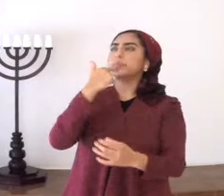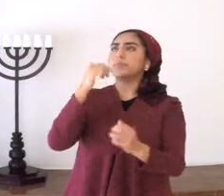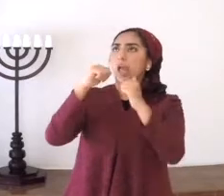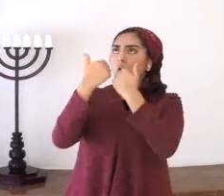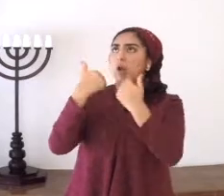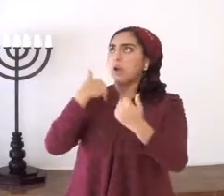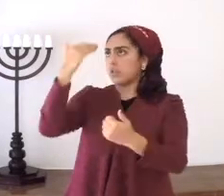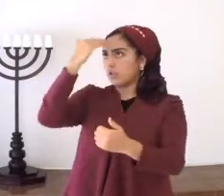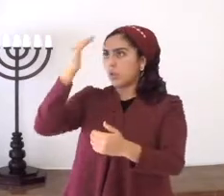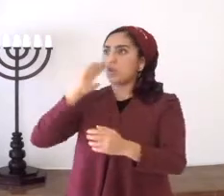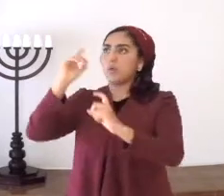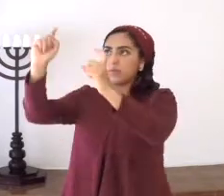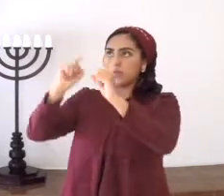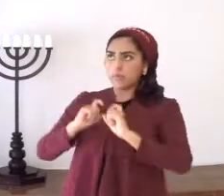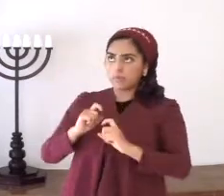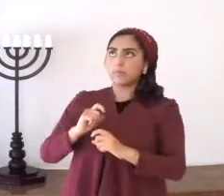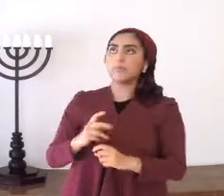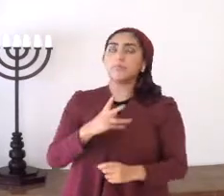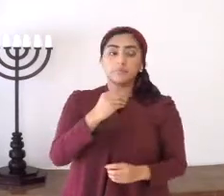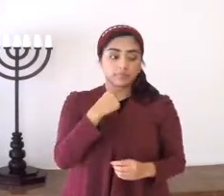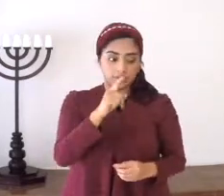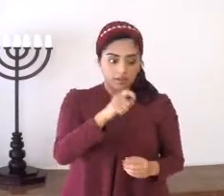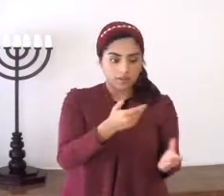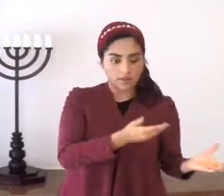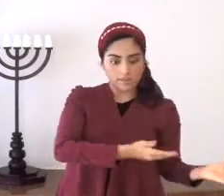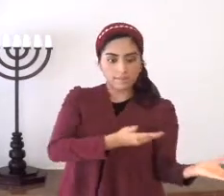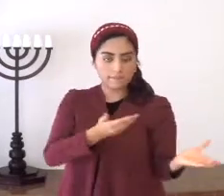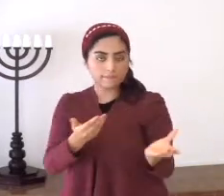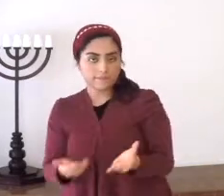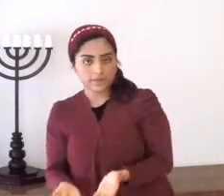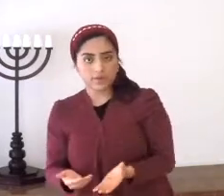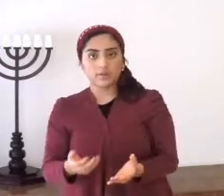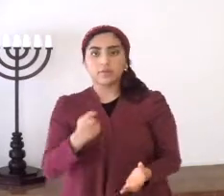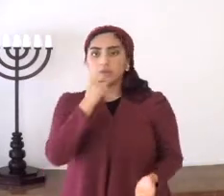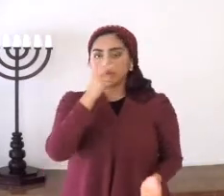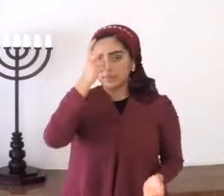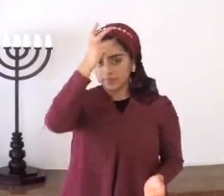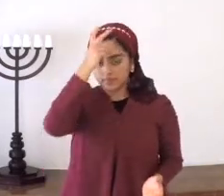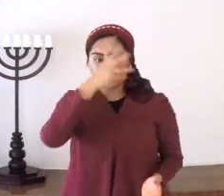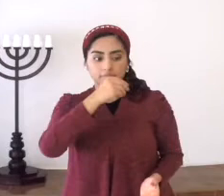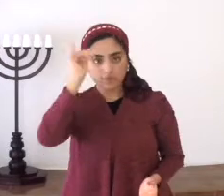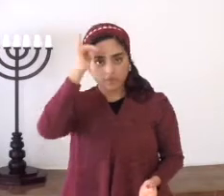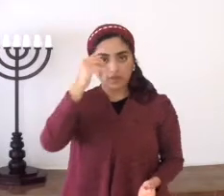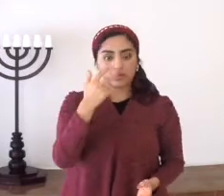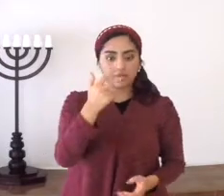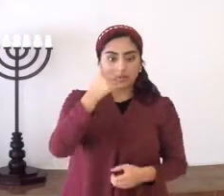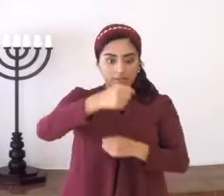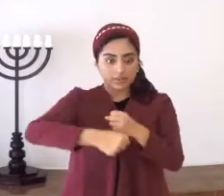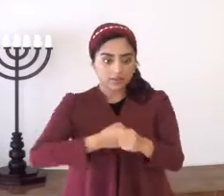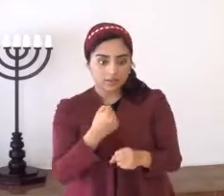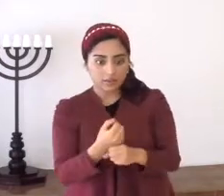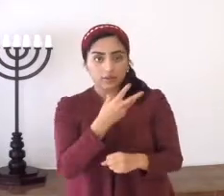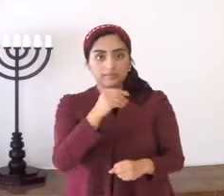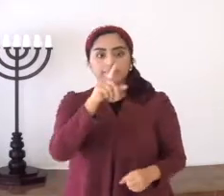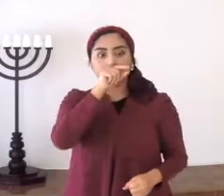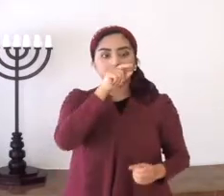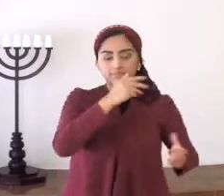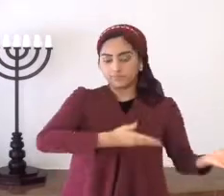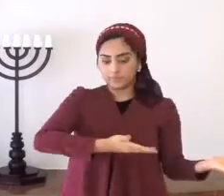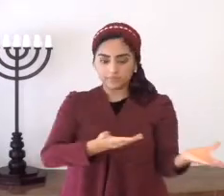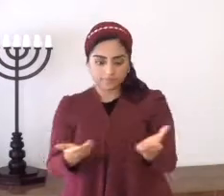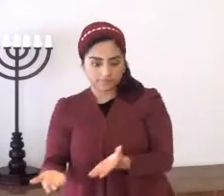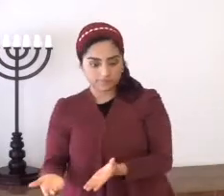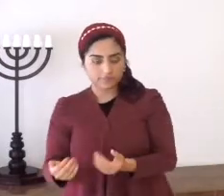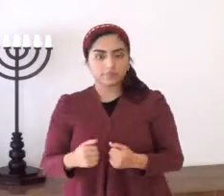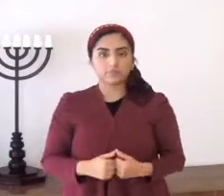Yahweh, ¿en qué conoceré que la he de heredar? Y le dijo, tráeme una becerra de 3 años, una cabra de 3 años, y un carnero de